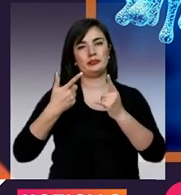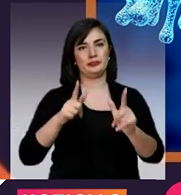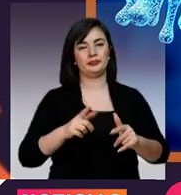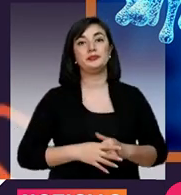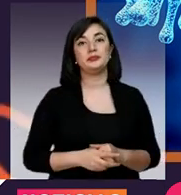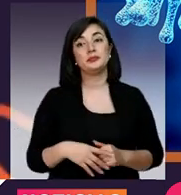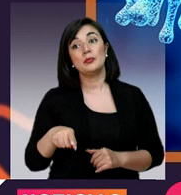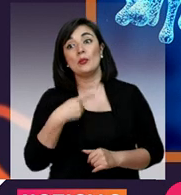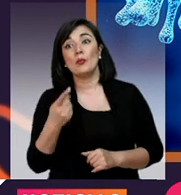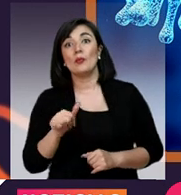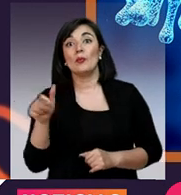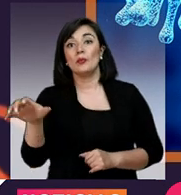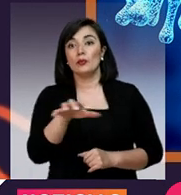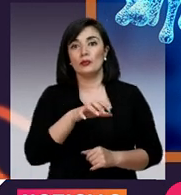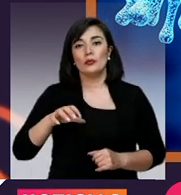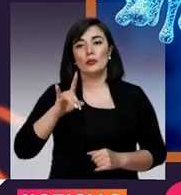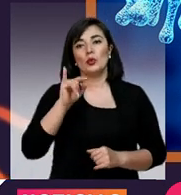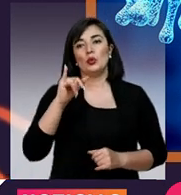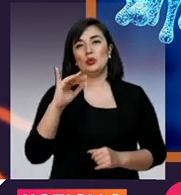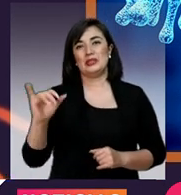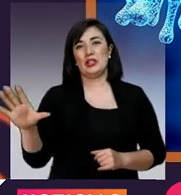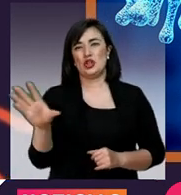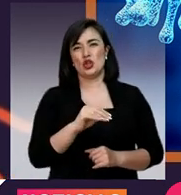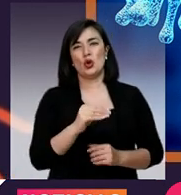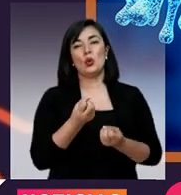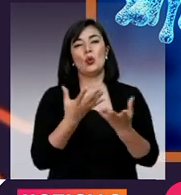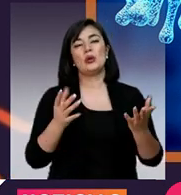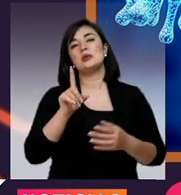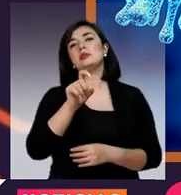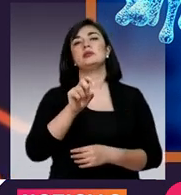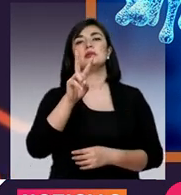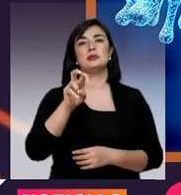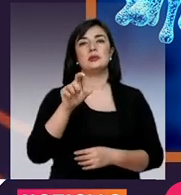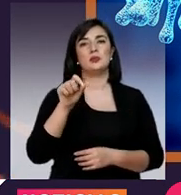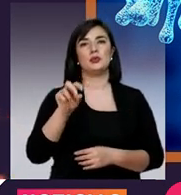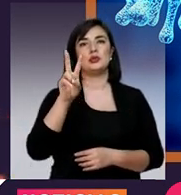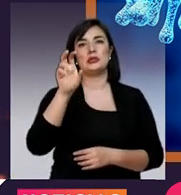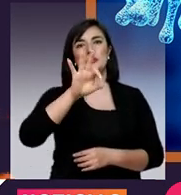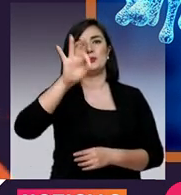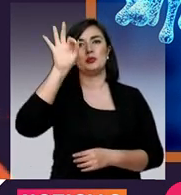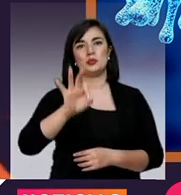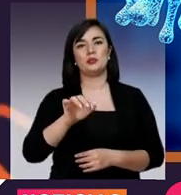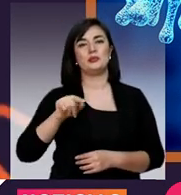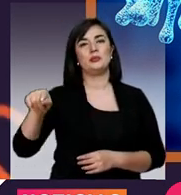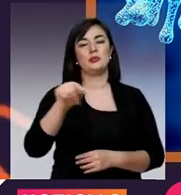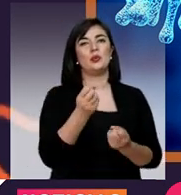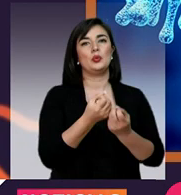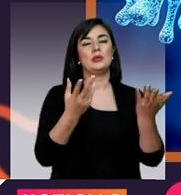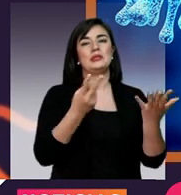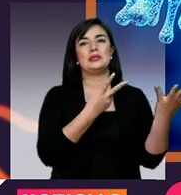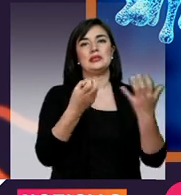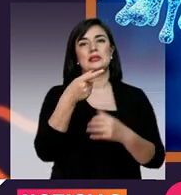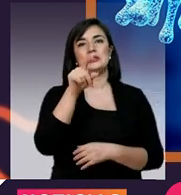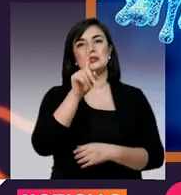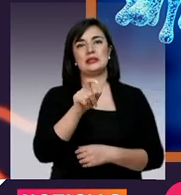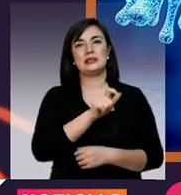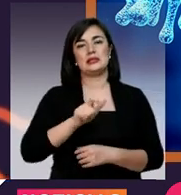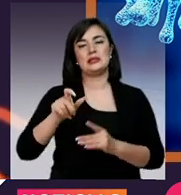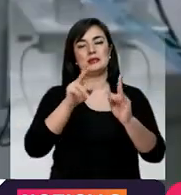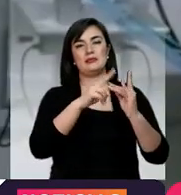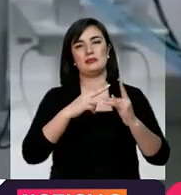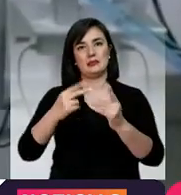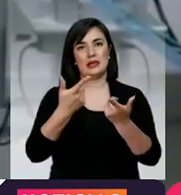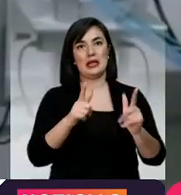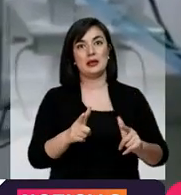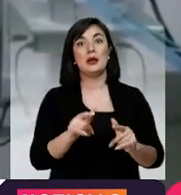que la ocupación de camas UCI total se ubica en un 67,7% con 716 camas libres. Hasta el momento,